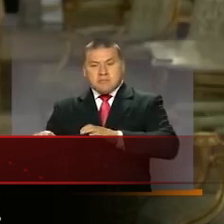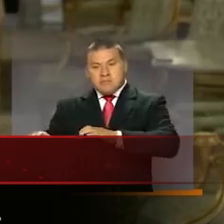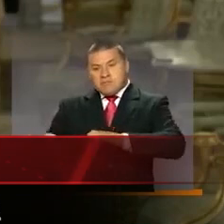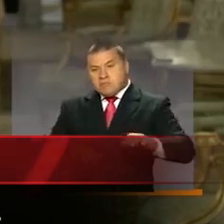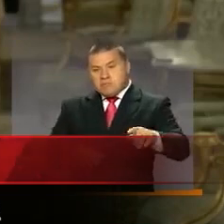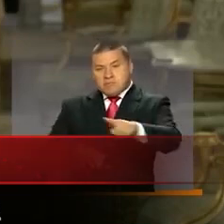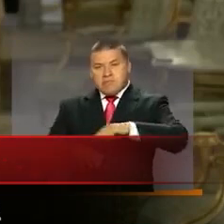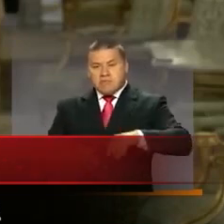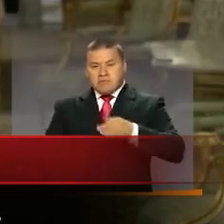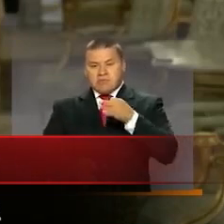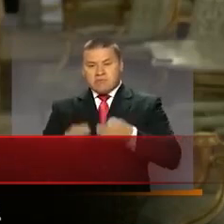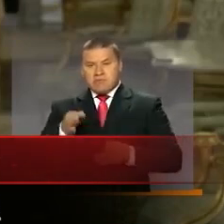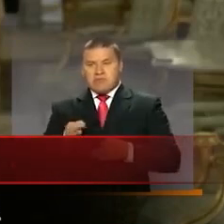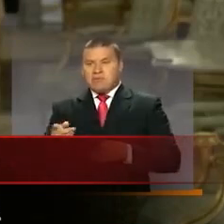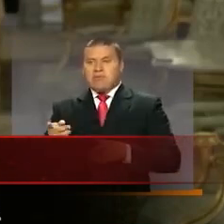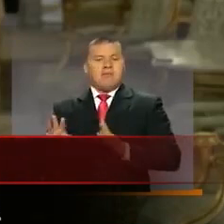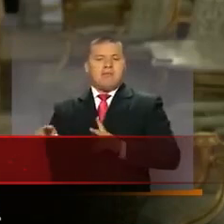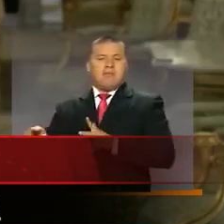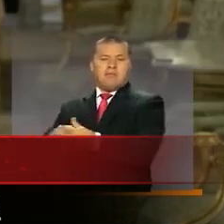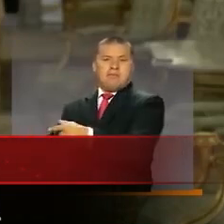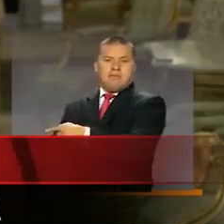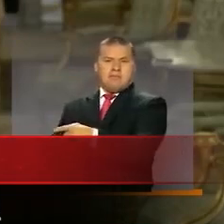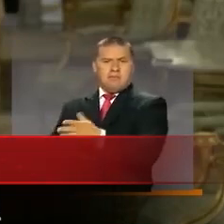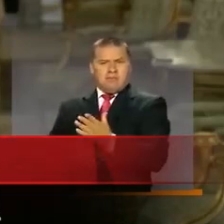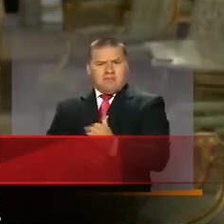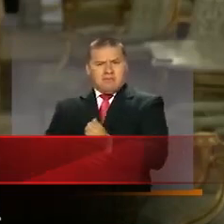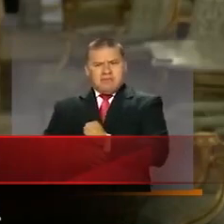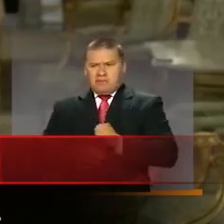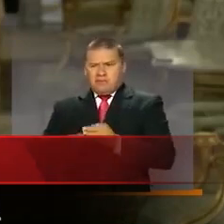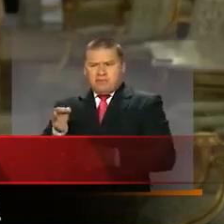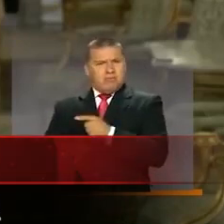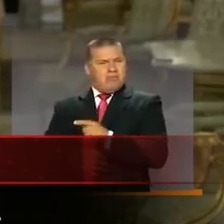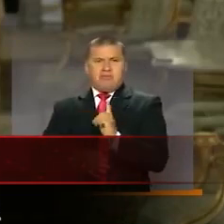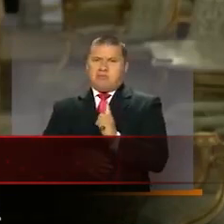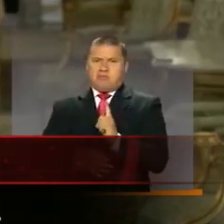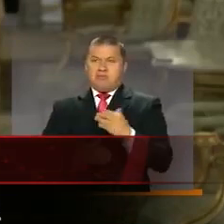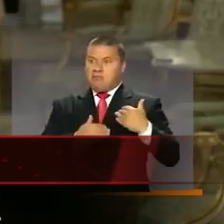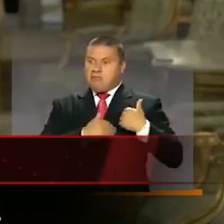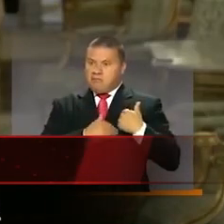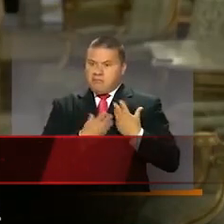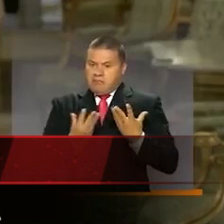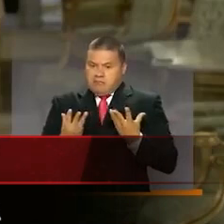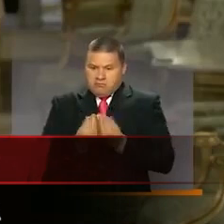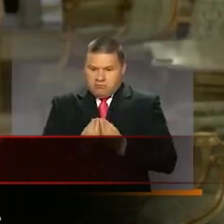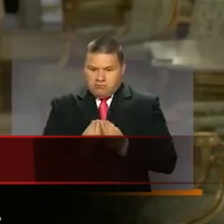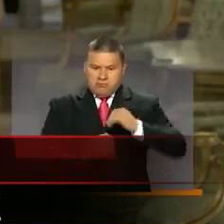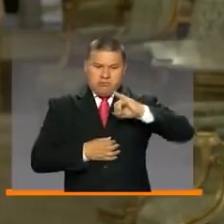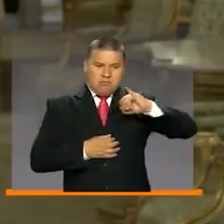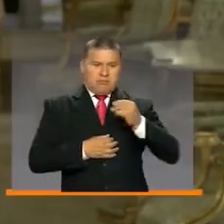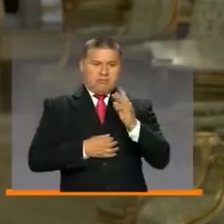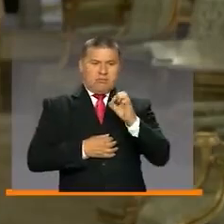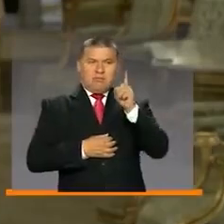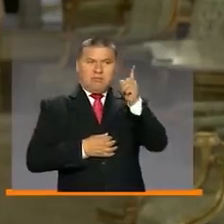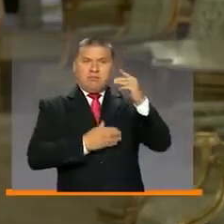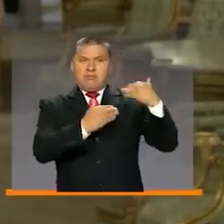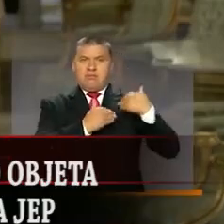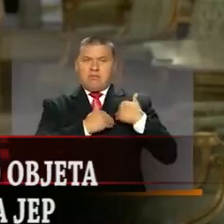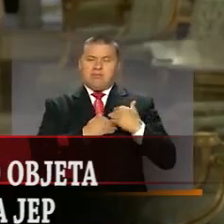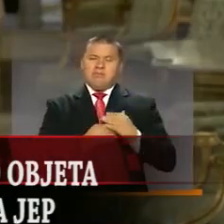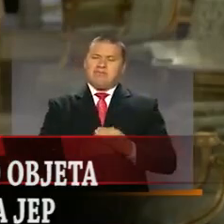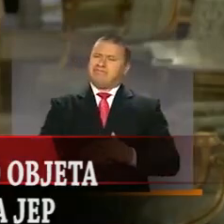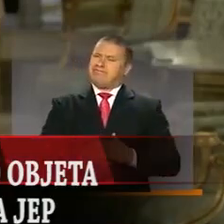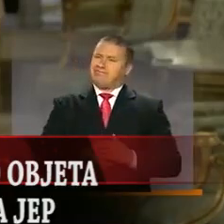de la justicia ordinaria frente a personas cuyas acciones sean competencia de la jec lo